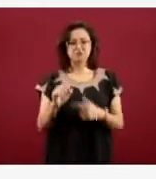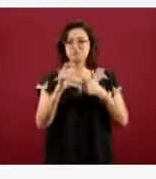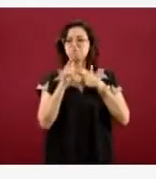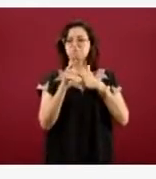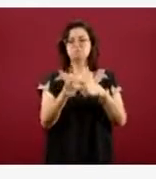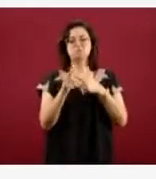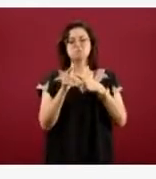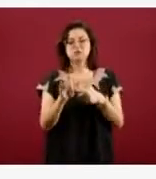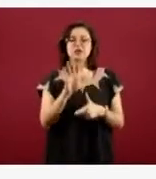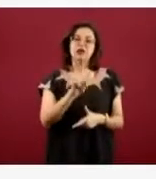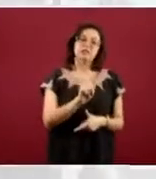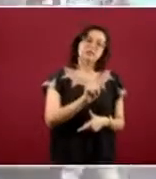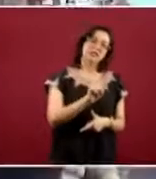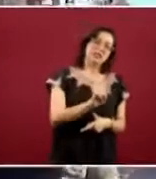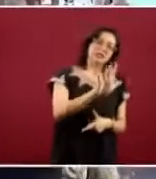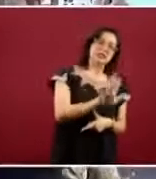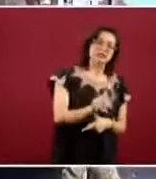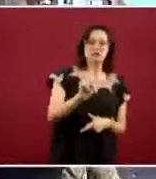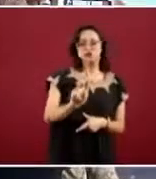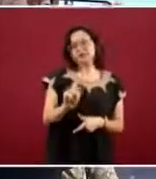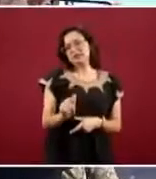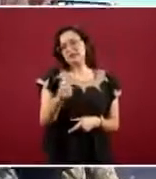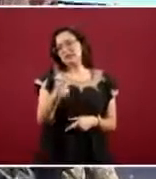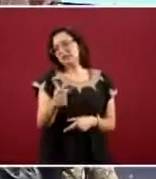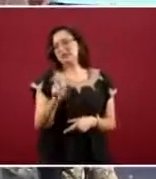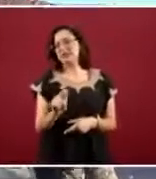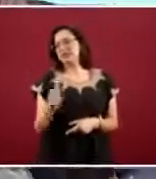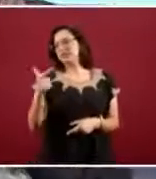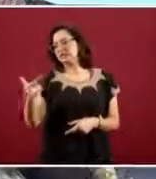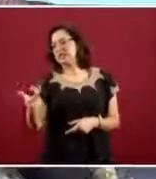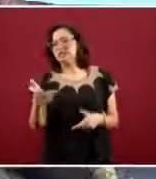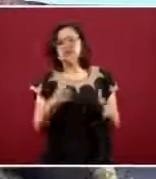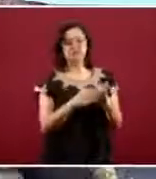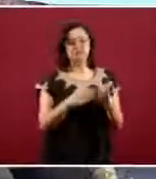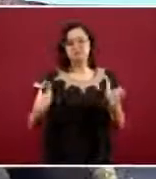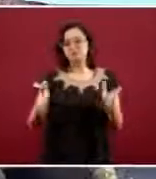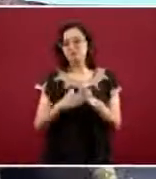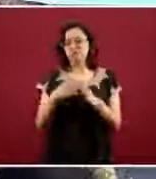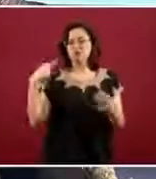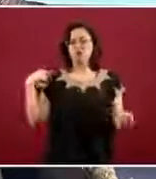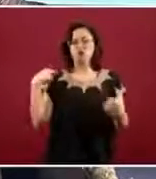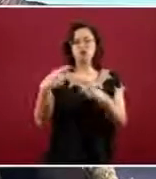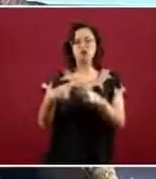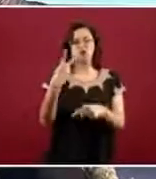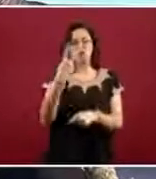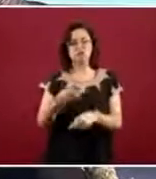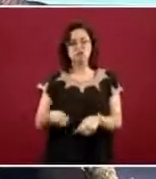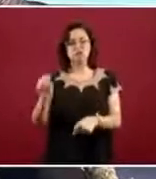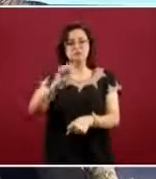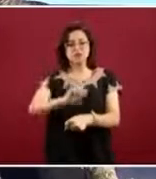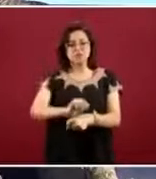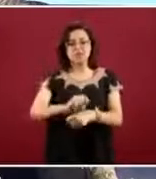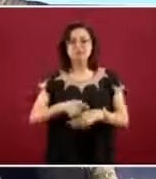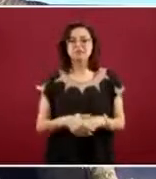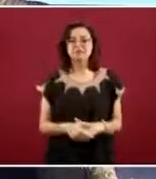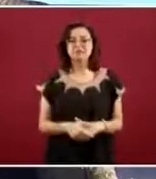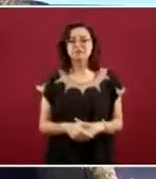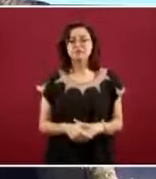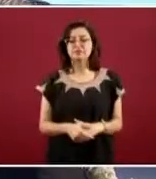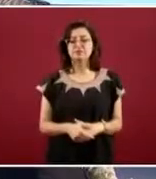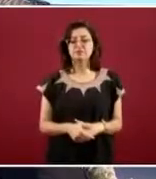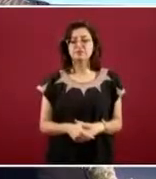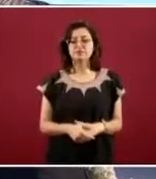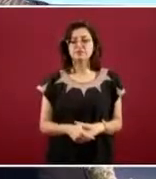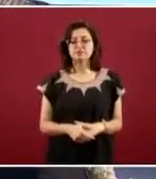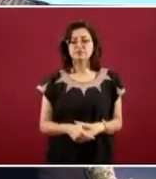entre 75 y 76 prácticamente durante las últimas 2 semanas. Y vemos que los casos en los